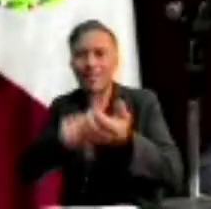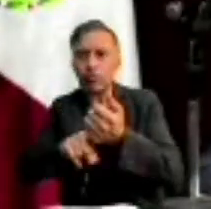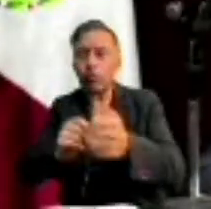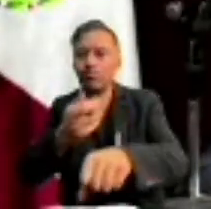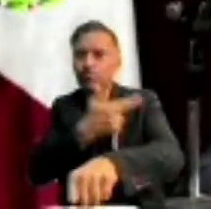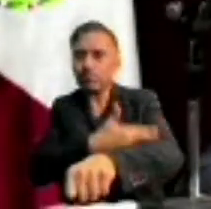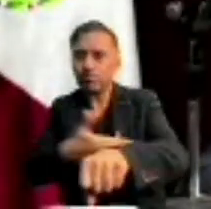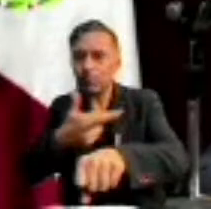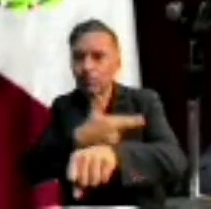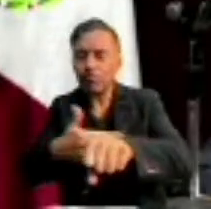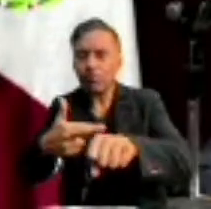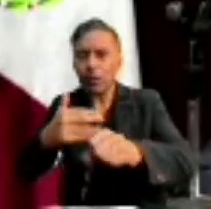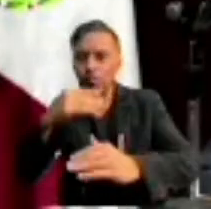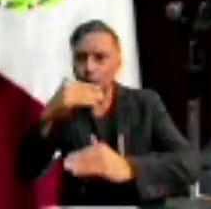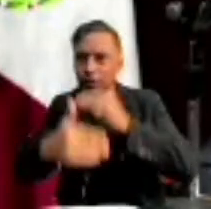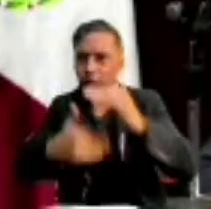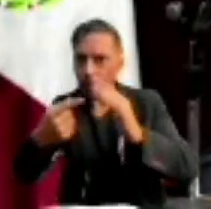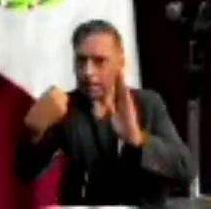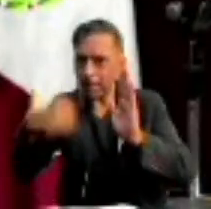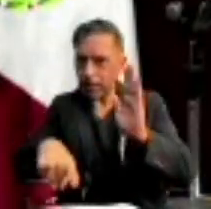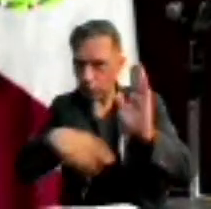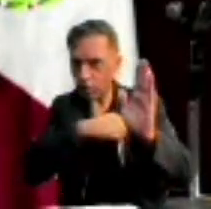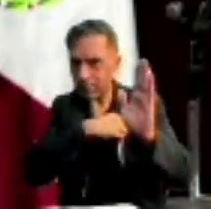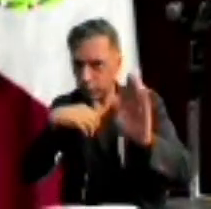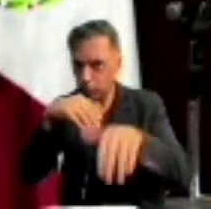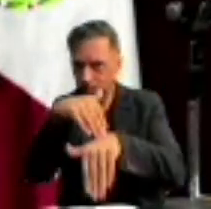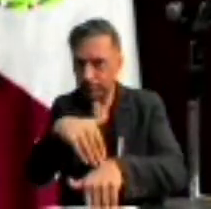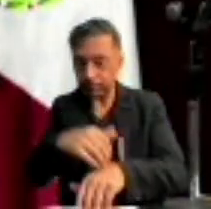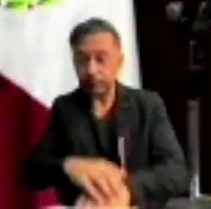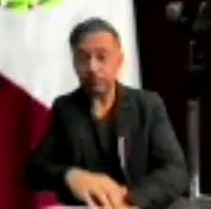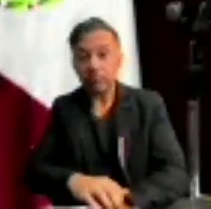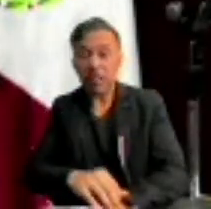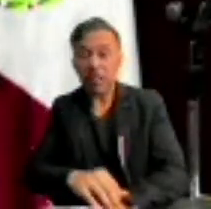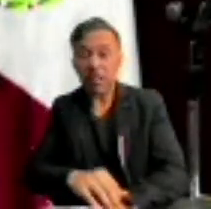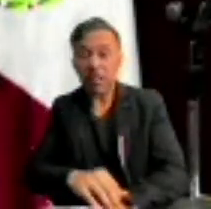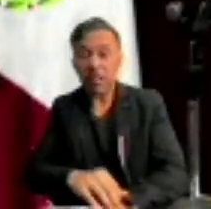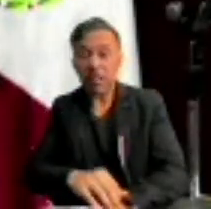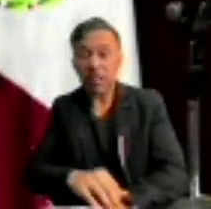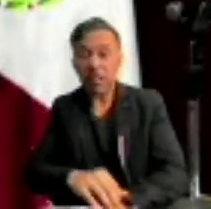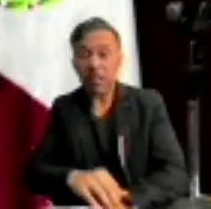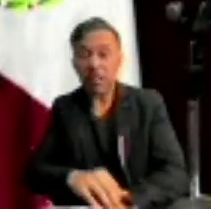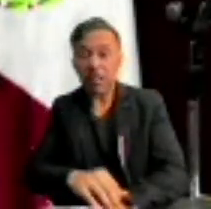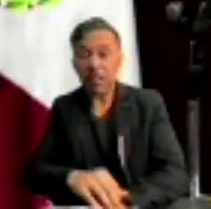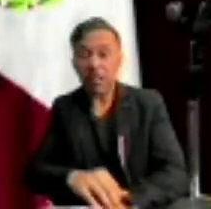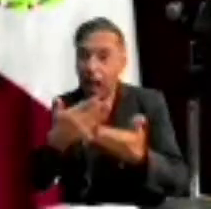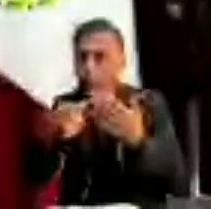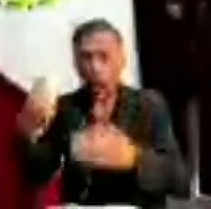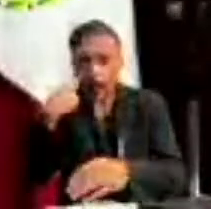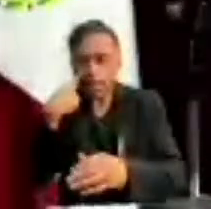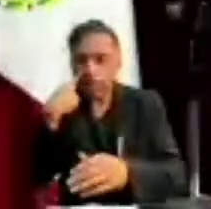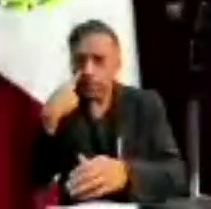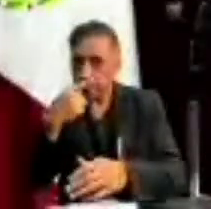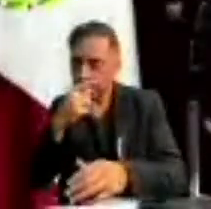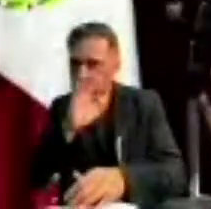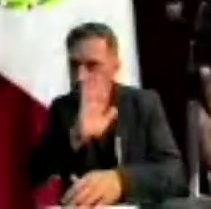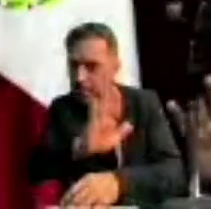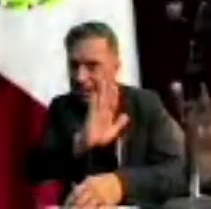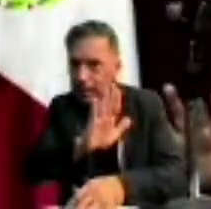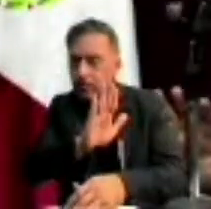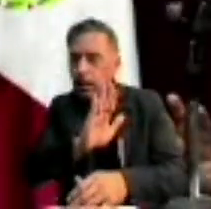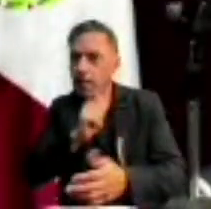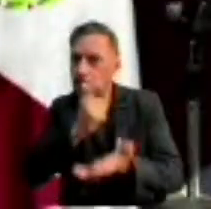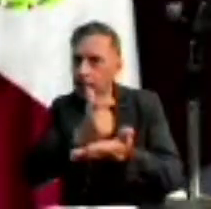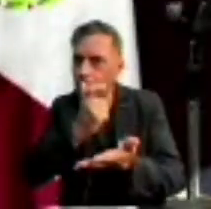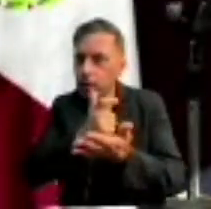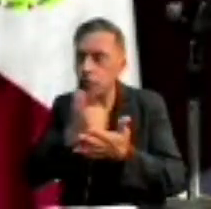a cumplir cierto es que atravesamos amenazas constantes que hoy aceptan El Avance que se ha logrado alcanzar